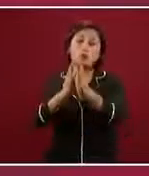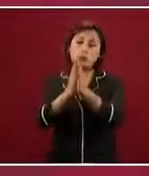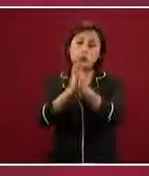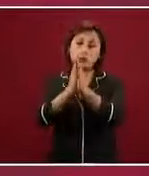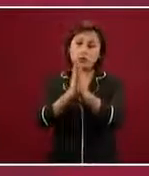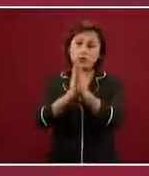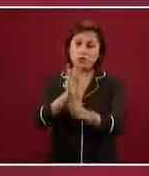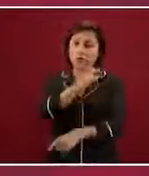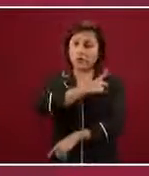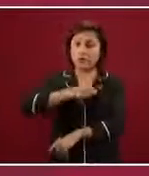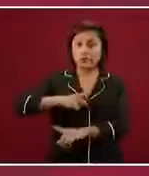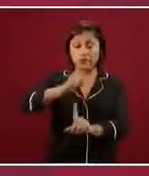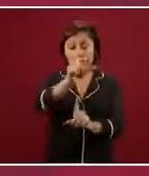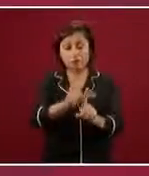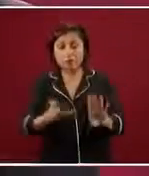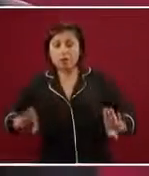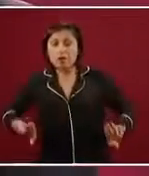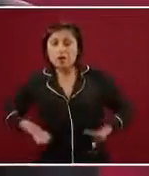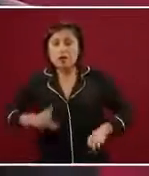íntegra,